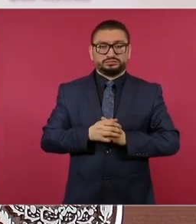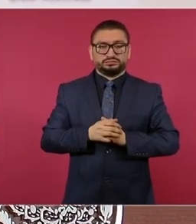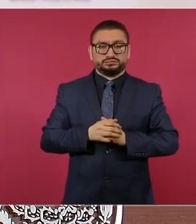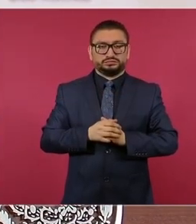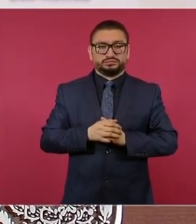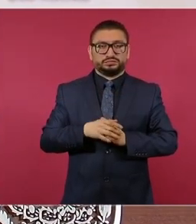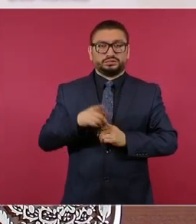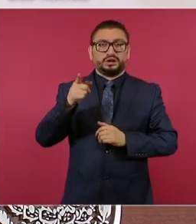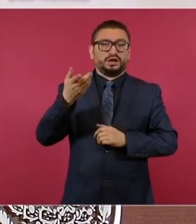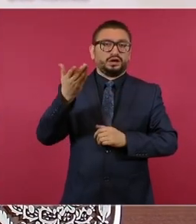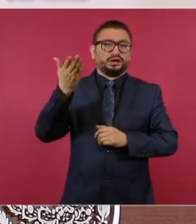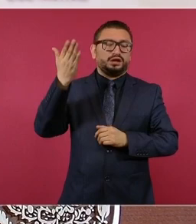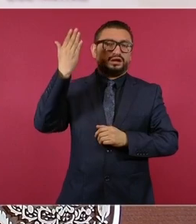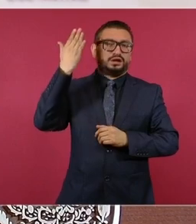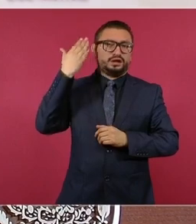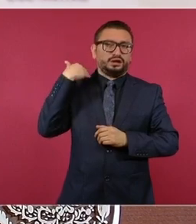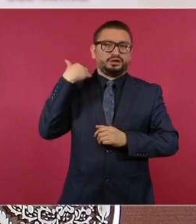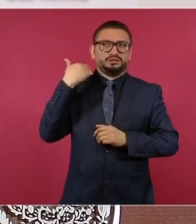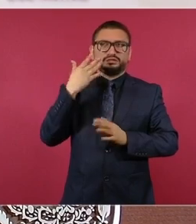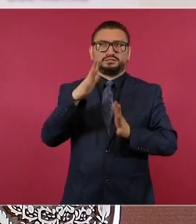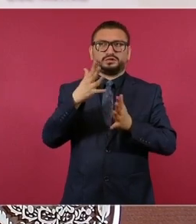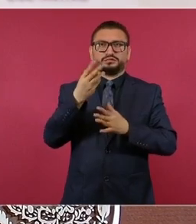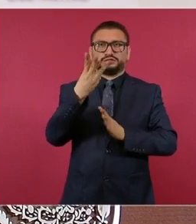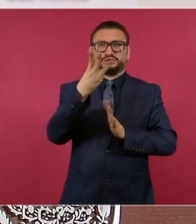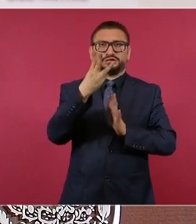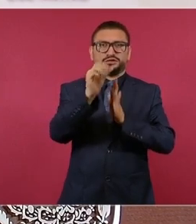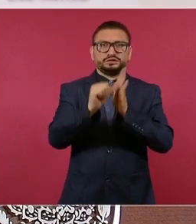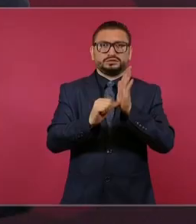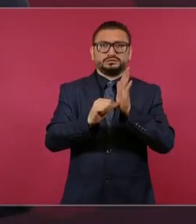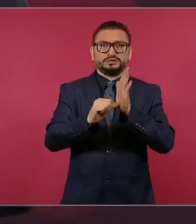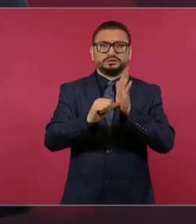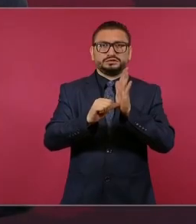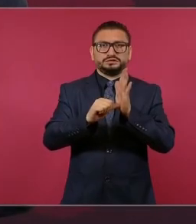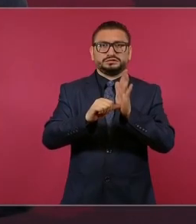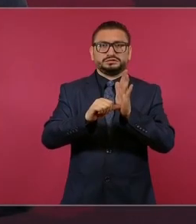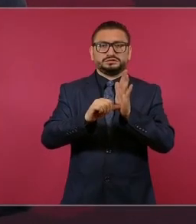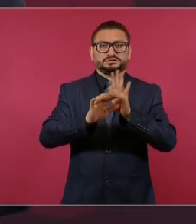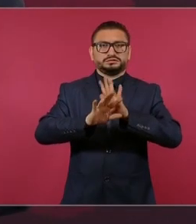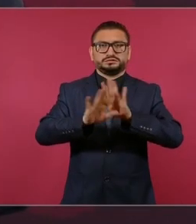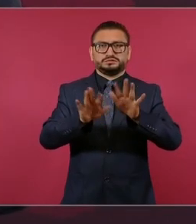que estuvieron, creo que 3 meses